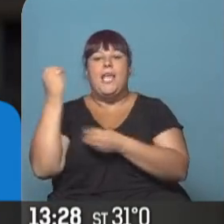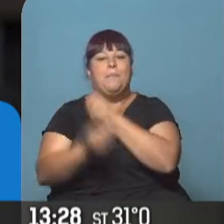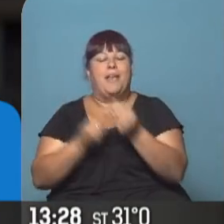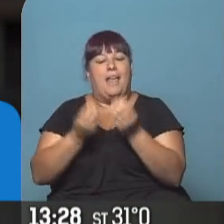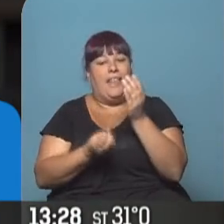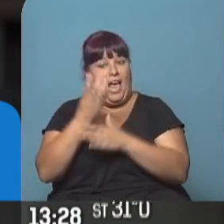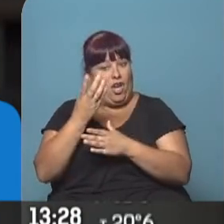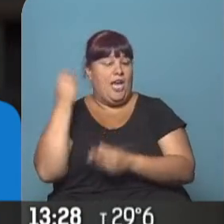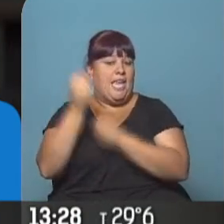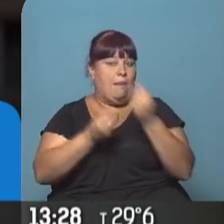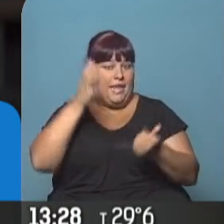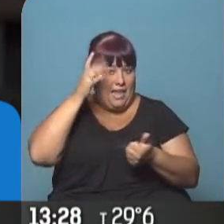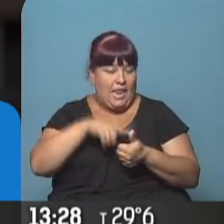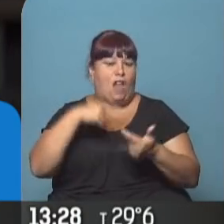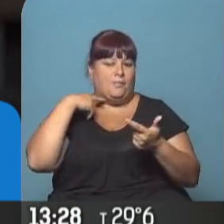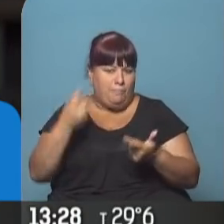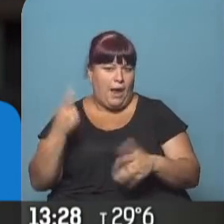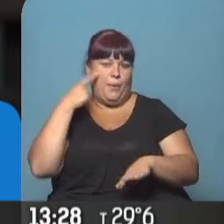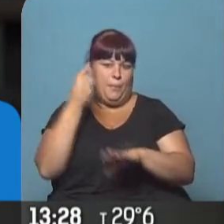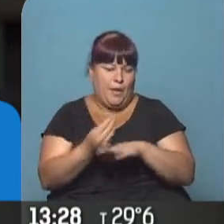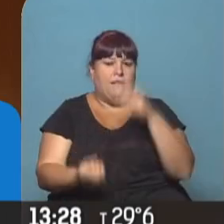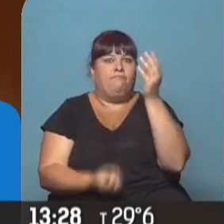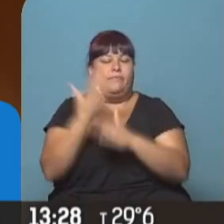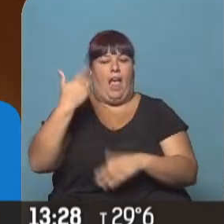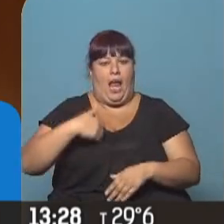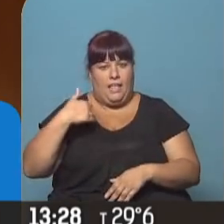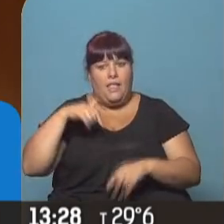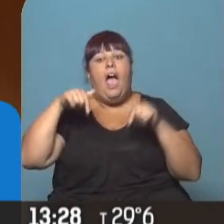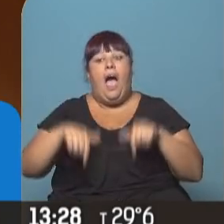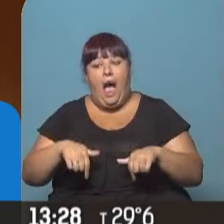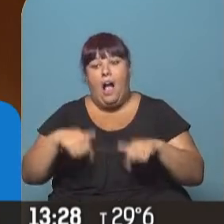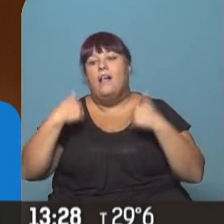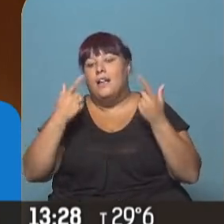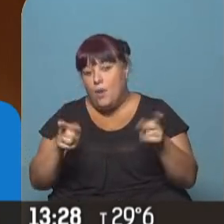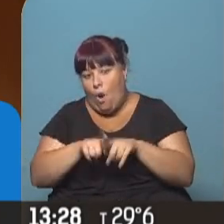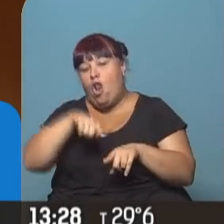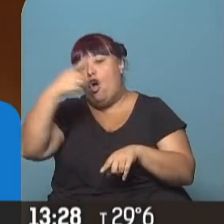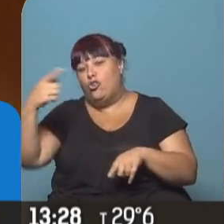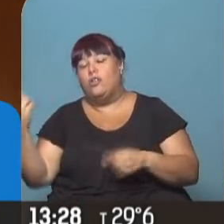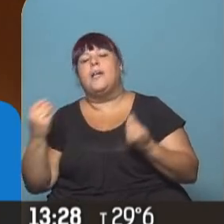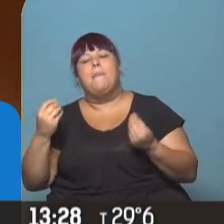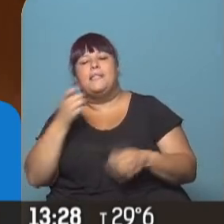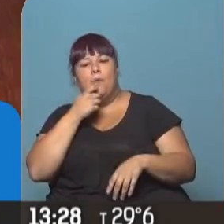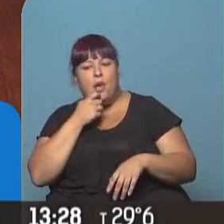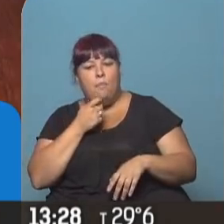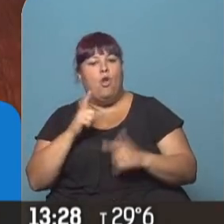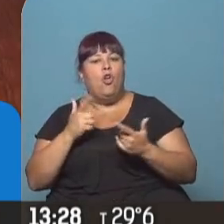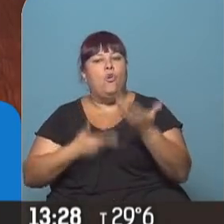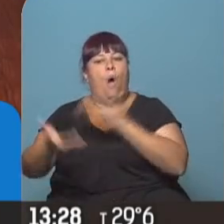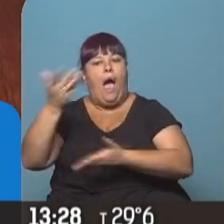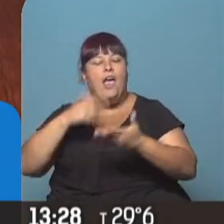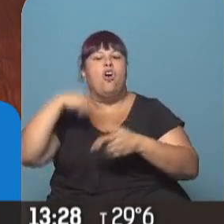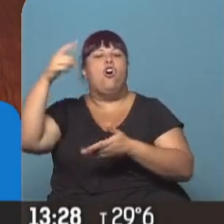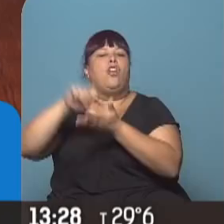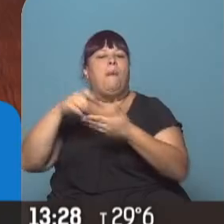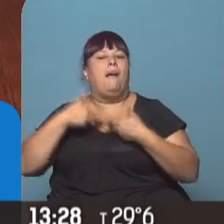inmigrantes italianos, españoles que vinieron, que hicieron este país y ahora empieza a pasar con otros. Ahora, ¿qué pasa cuando no hay reciprocidad en los